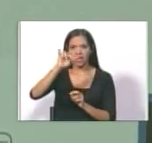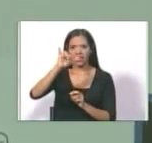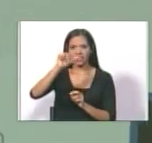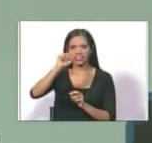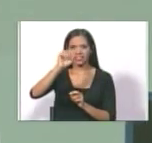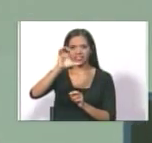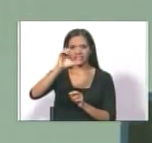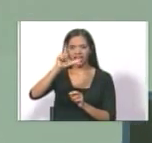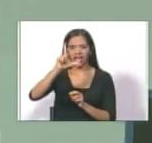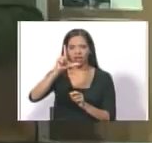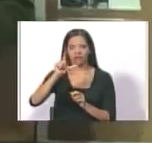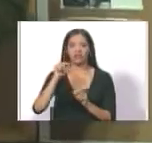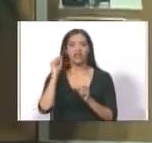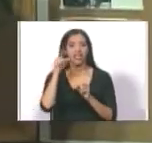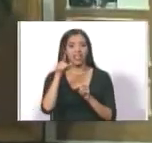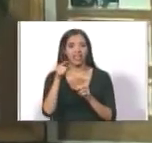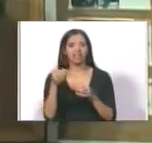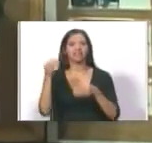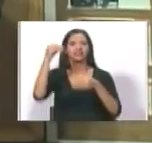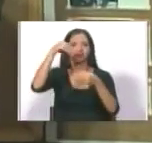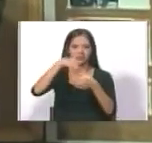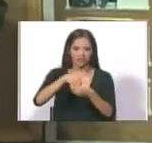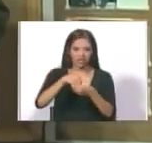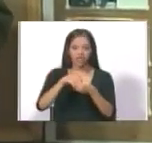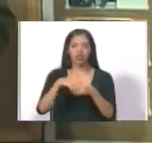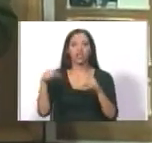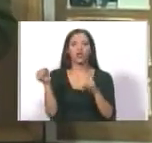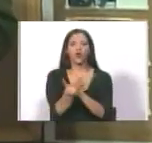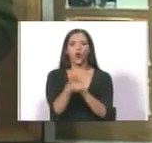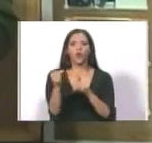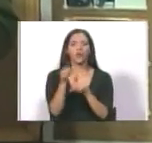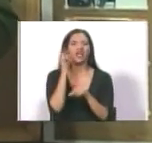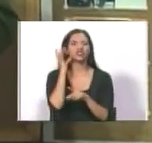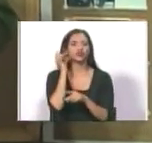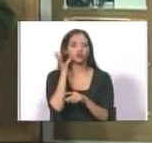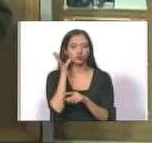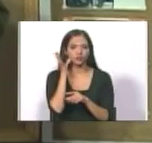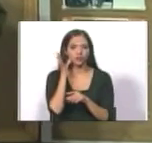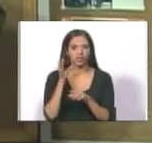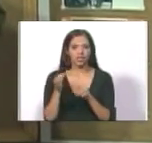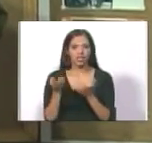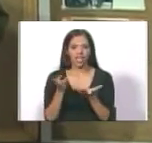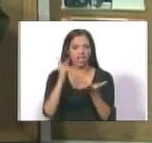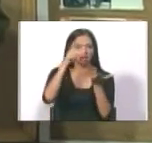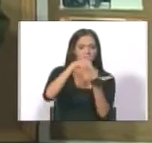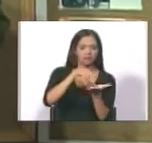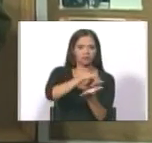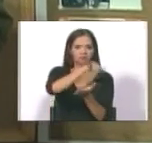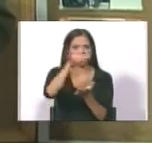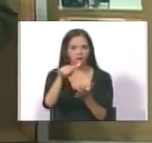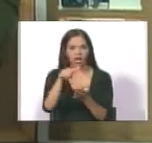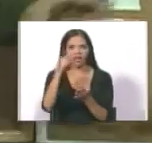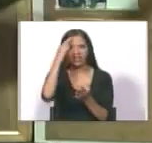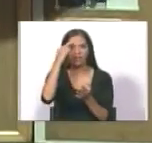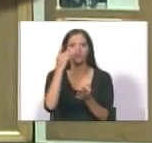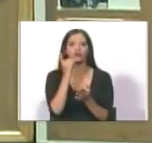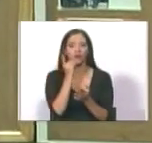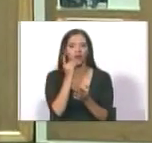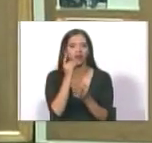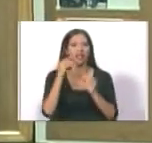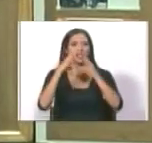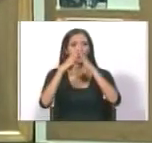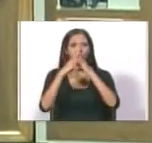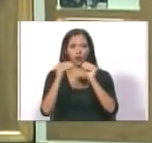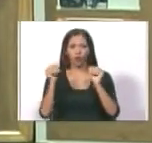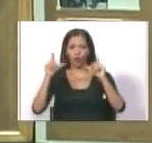en el Golpe Azul, vive moviéndose entre República Dominicana. Todos los que están aquí,